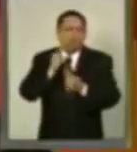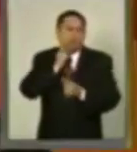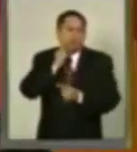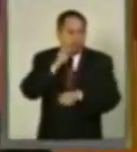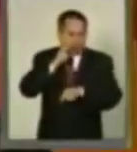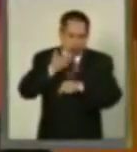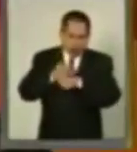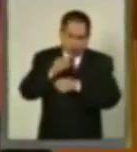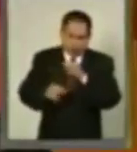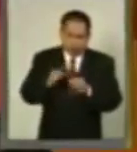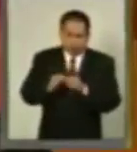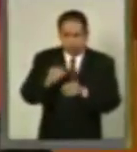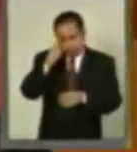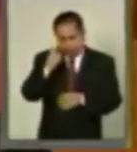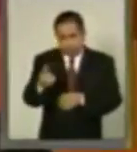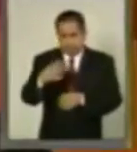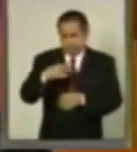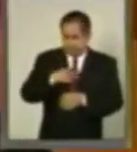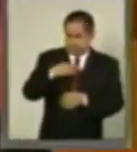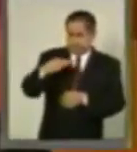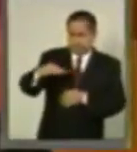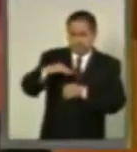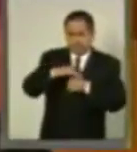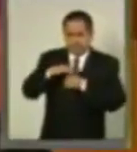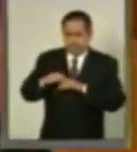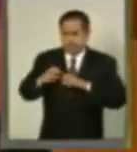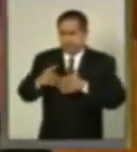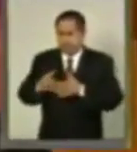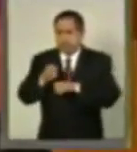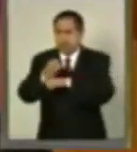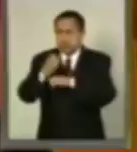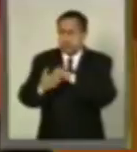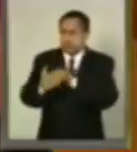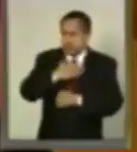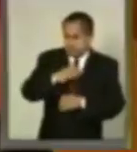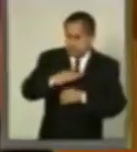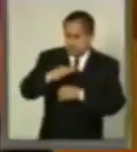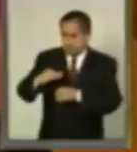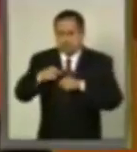cual nos han llamado nuestras respectivas entidades federativas.